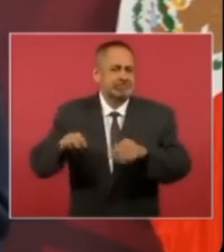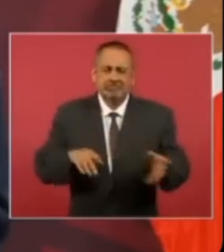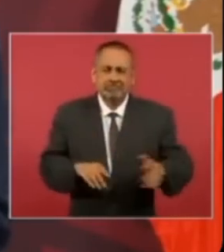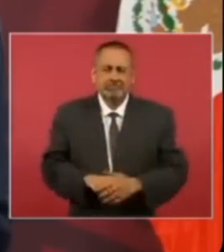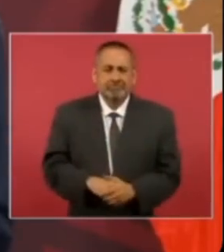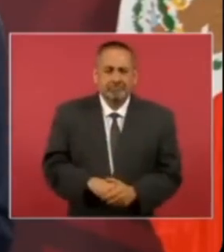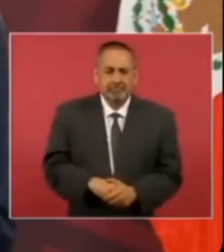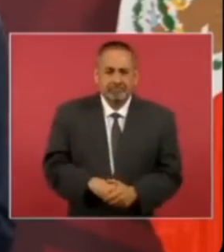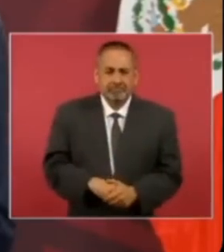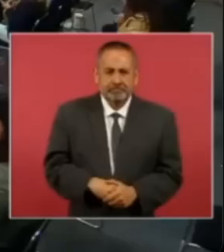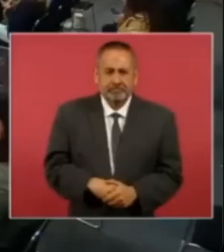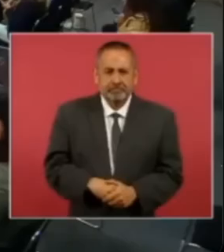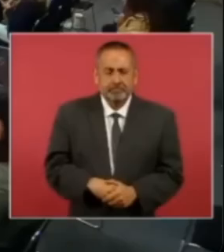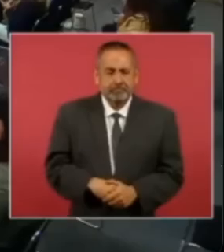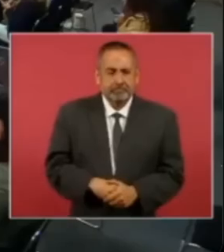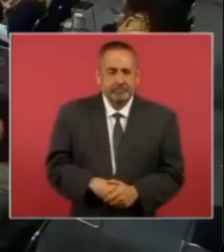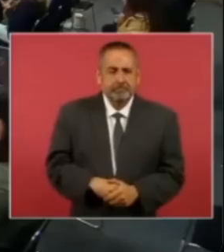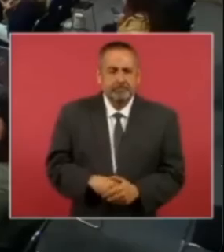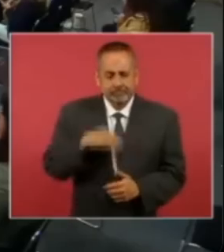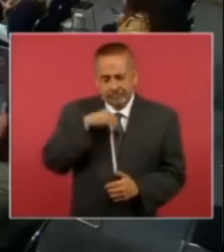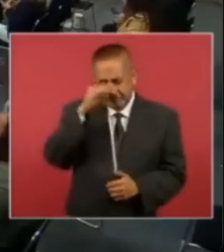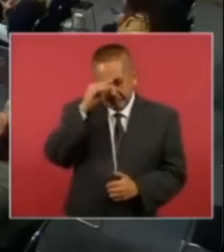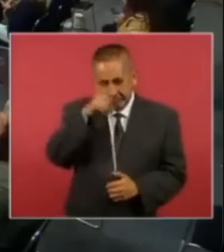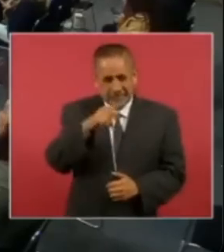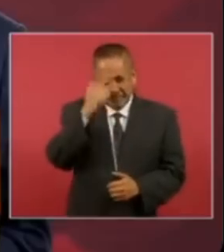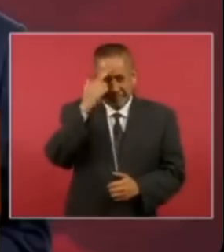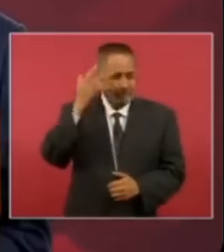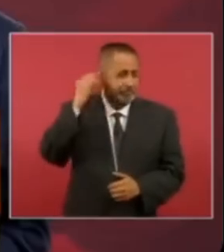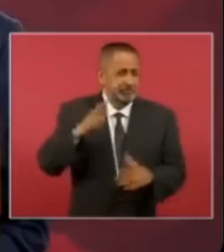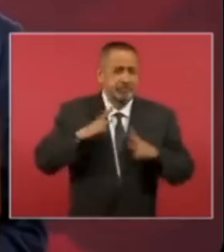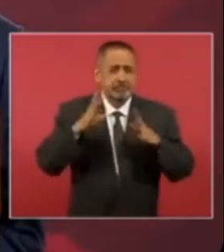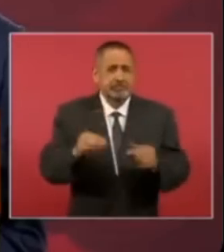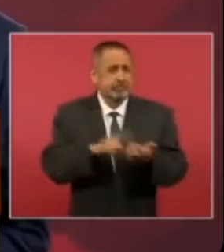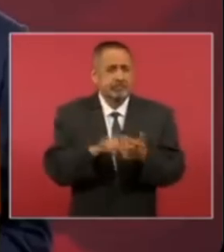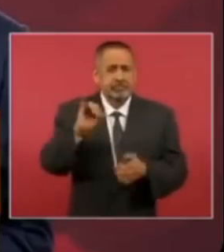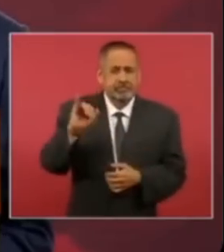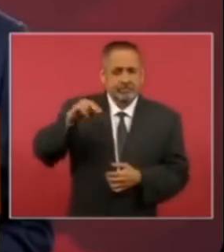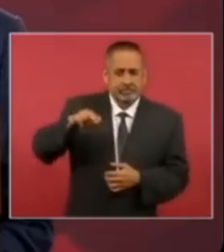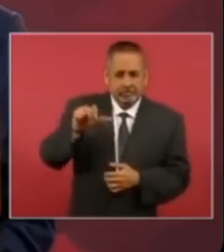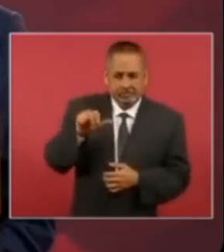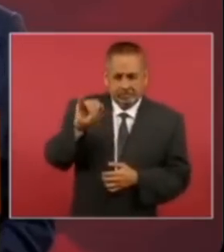Les voy a dar una repasadita. Cuando lo crearon, lo primero que hicieron